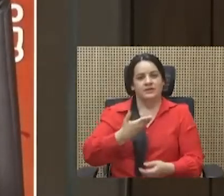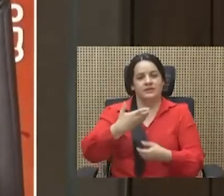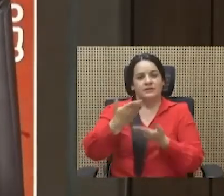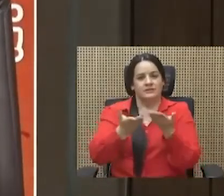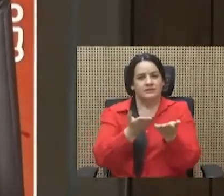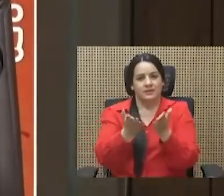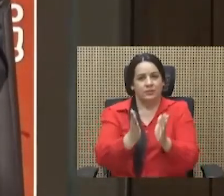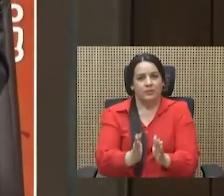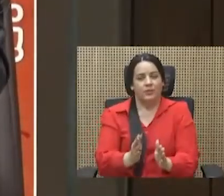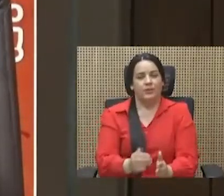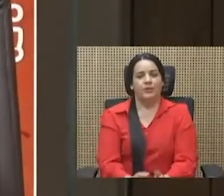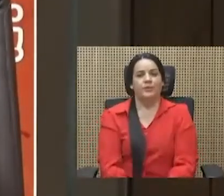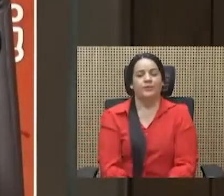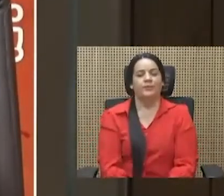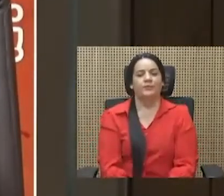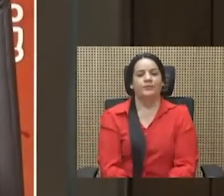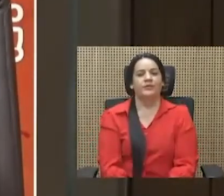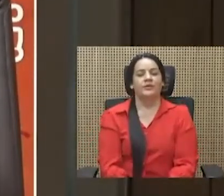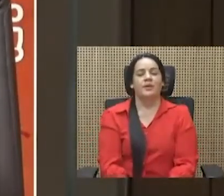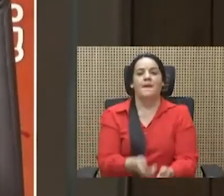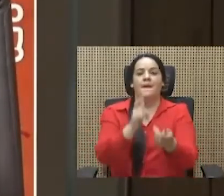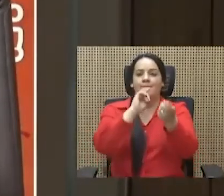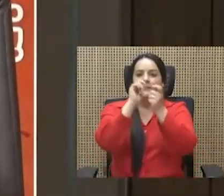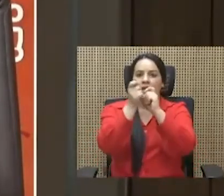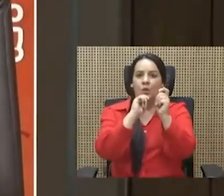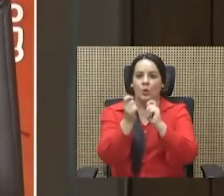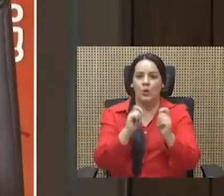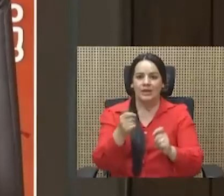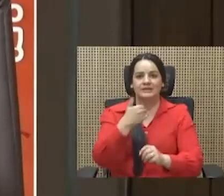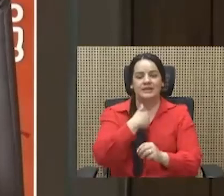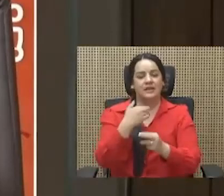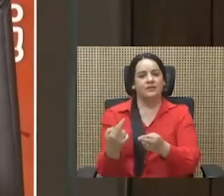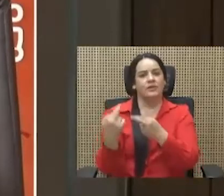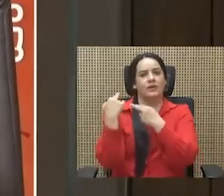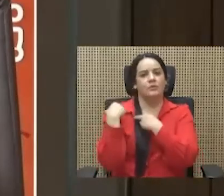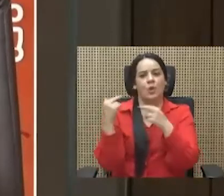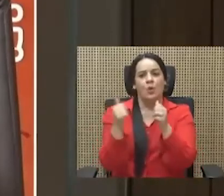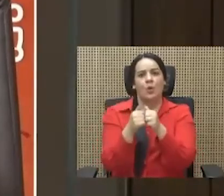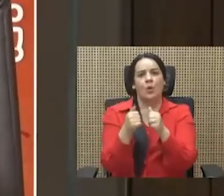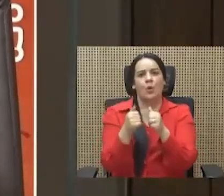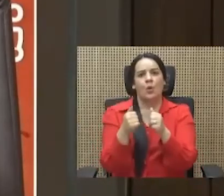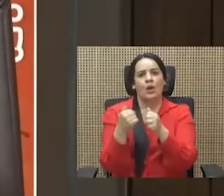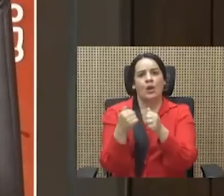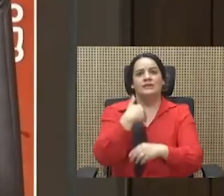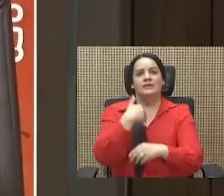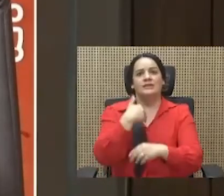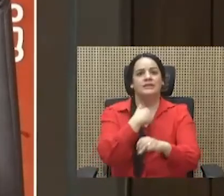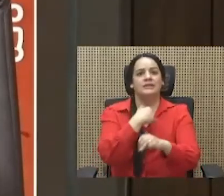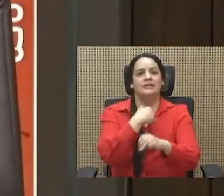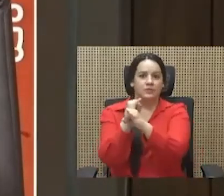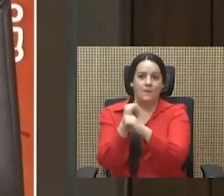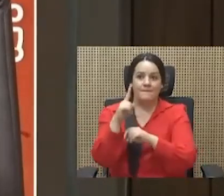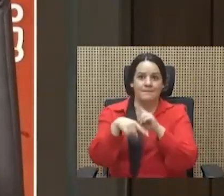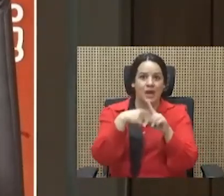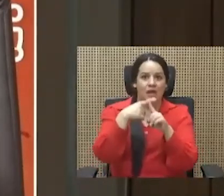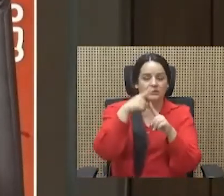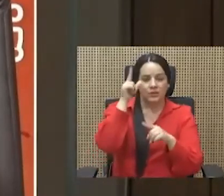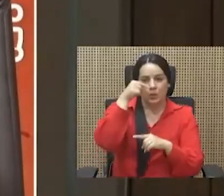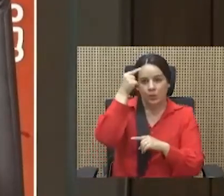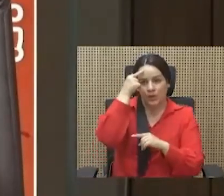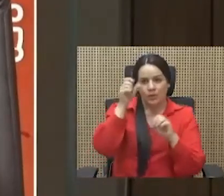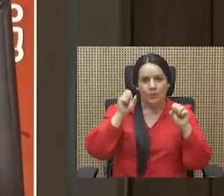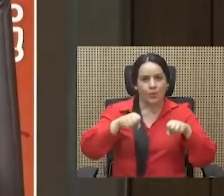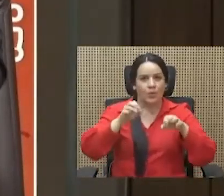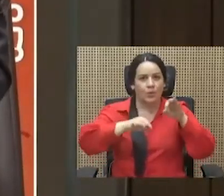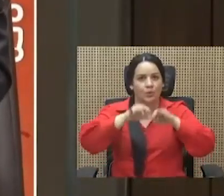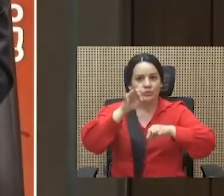Mejoras que tienen que ver con la obligación que tienen las instituciones y el gobierno de justificar los gastos